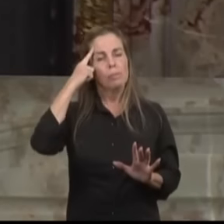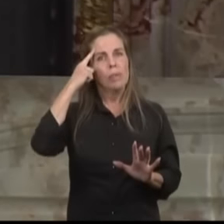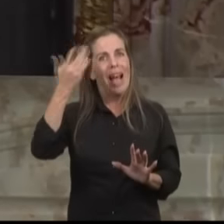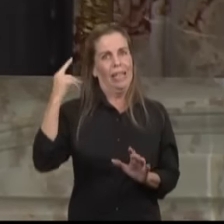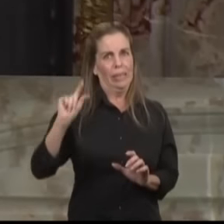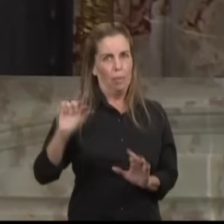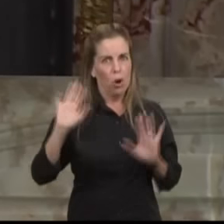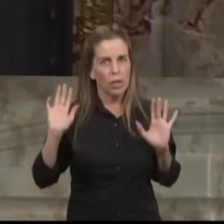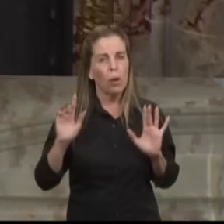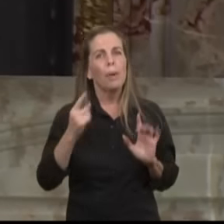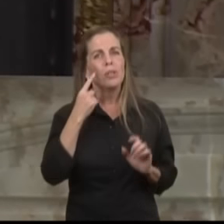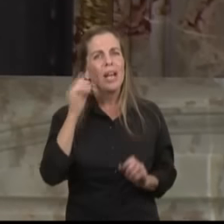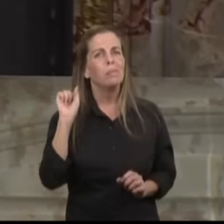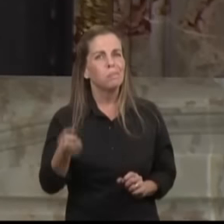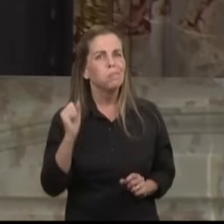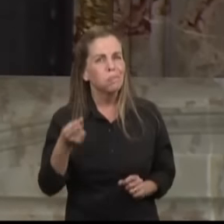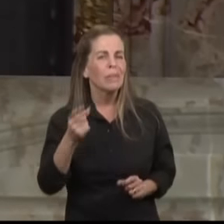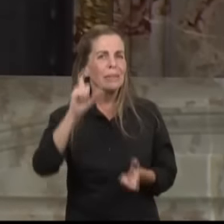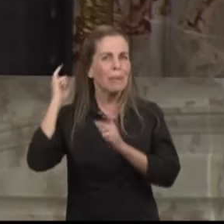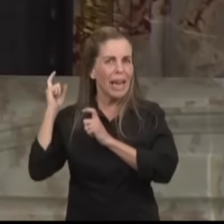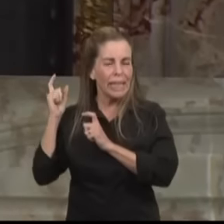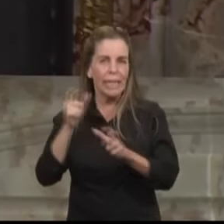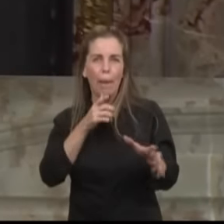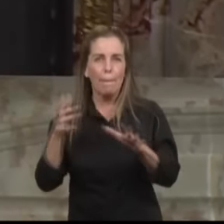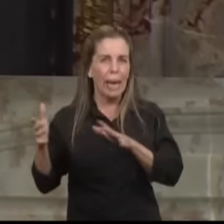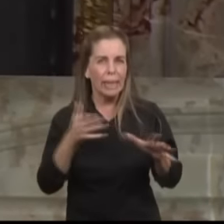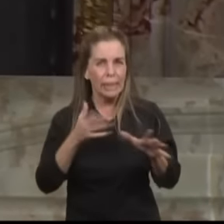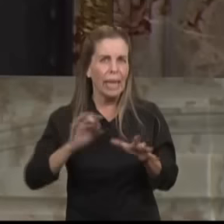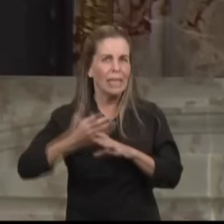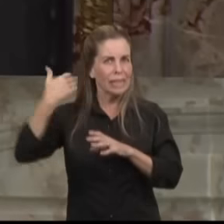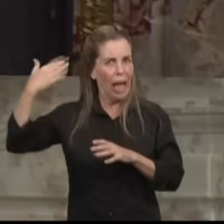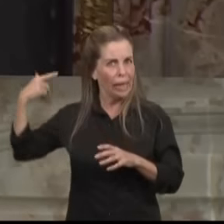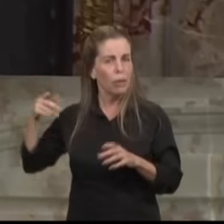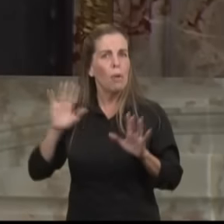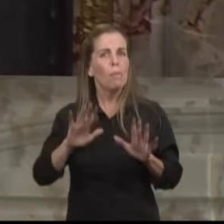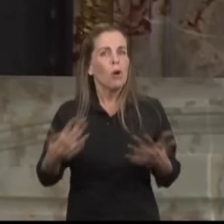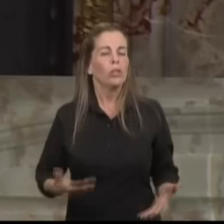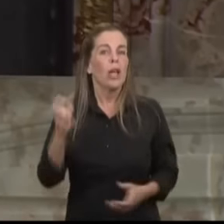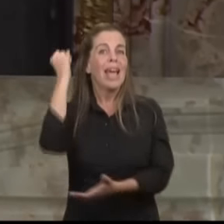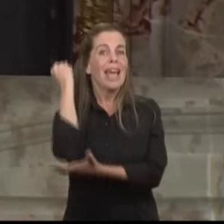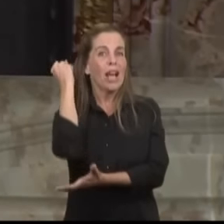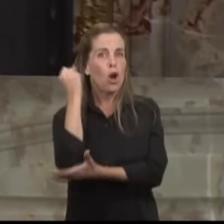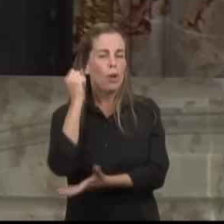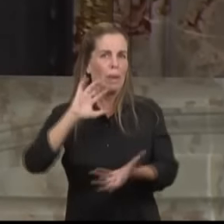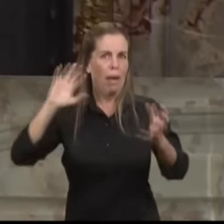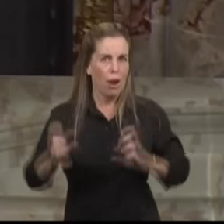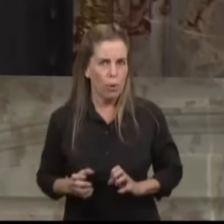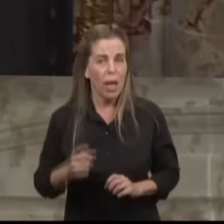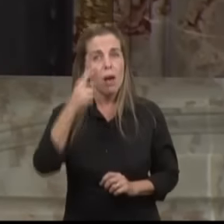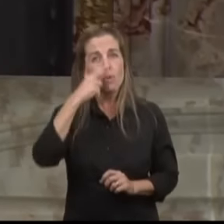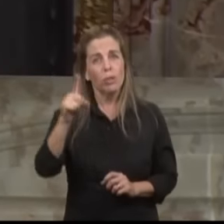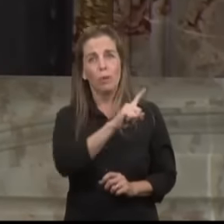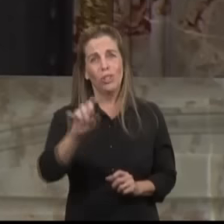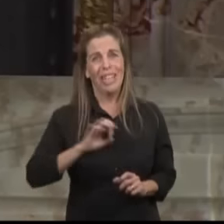reciente, pero hemos vivido varias experiencias similares que se llevaron puesto a nuestra economía. En los últimos 100 años le quitamos